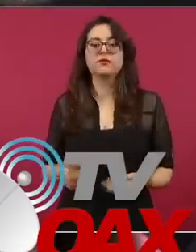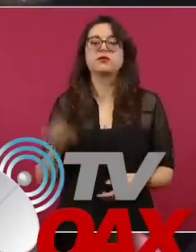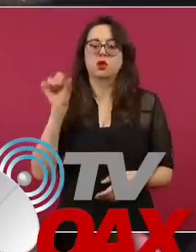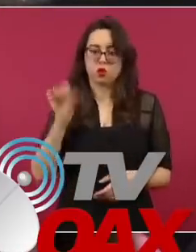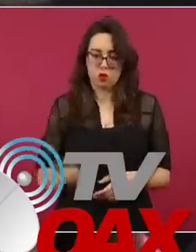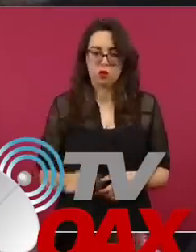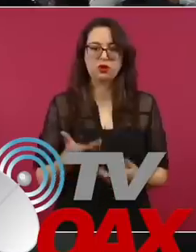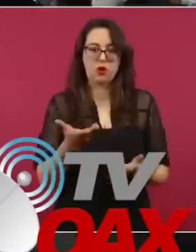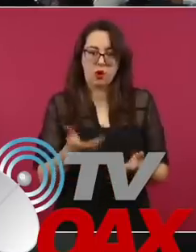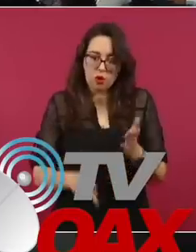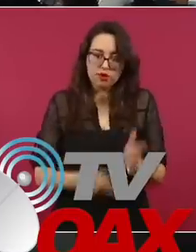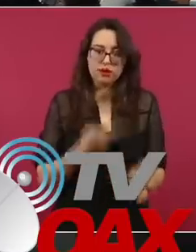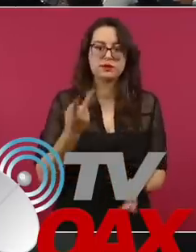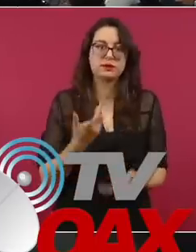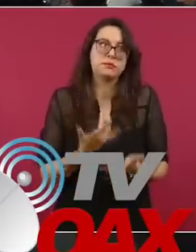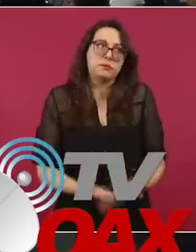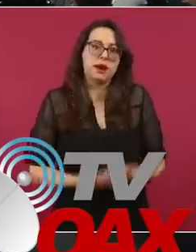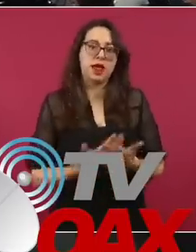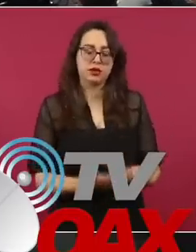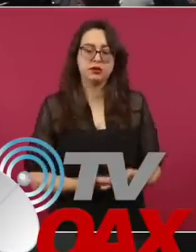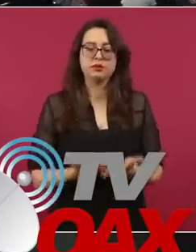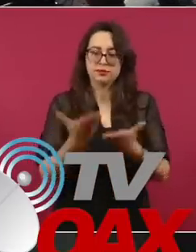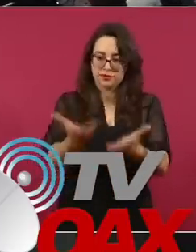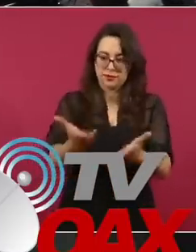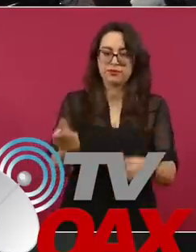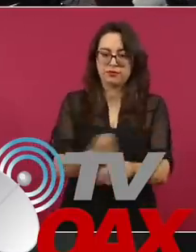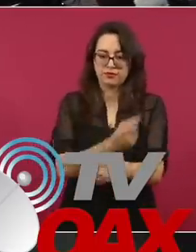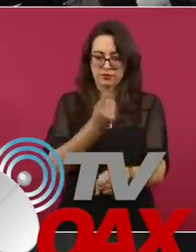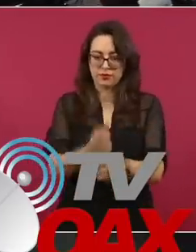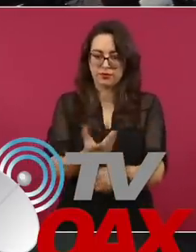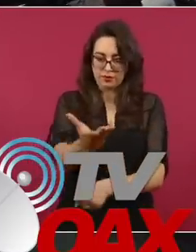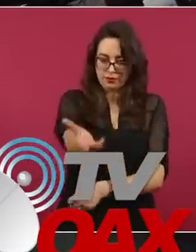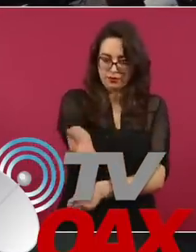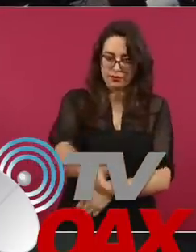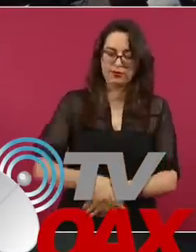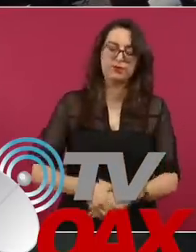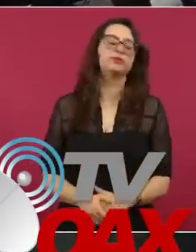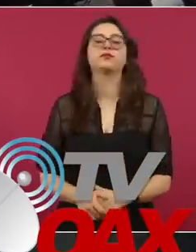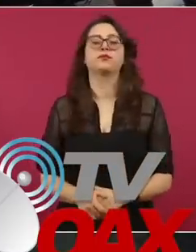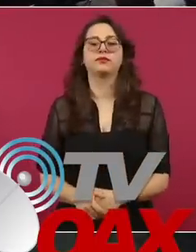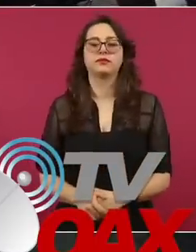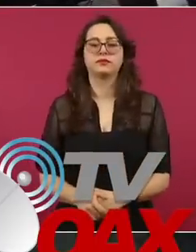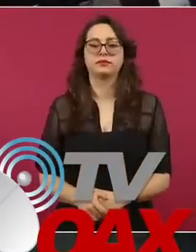dar la oportunidad de que nos pregunte.